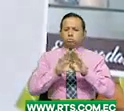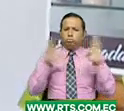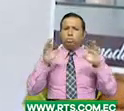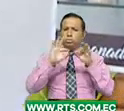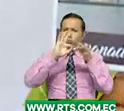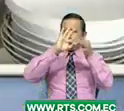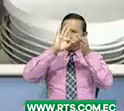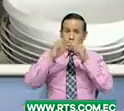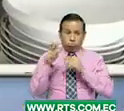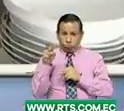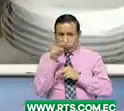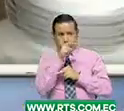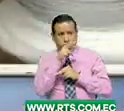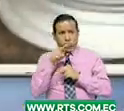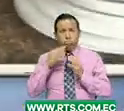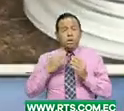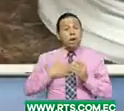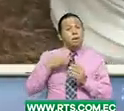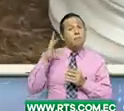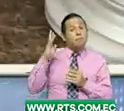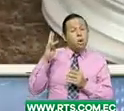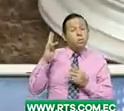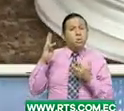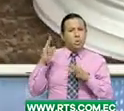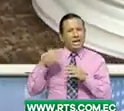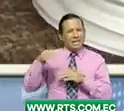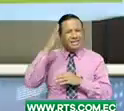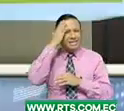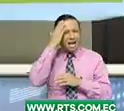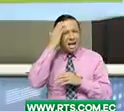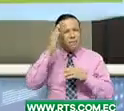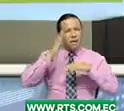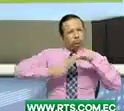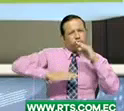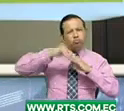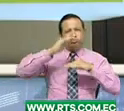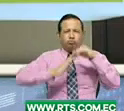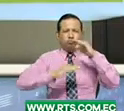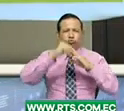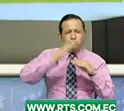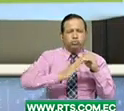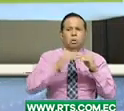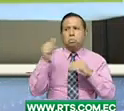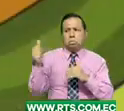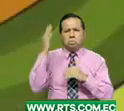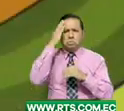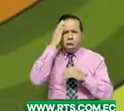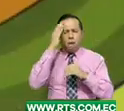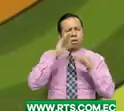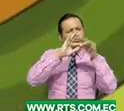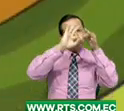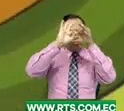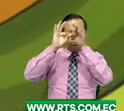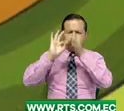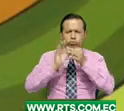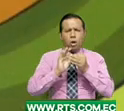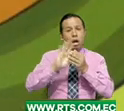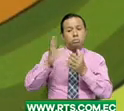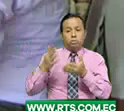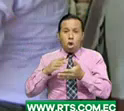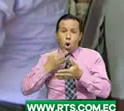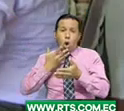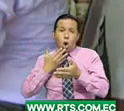ve. Como mi esposo maneja todo lo de la construcción, él mismo me hizo todos los arreglos. Un poco de pintura, unas que